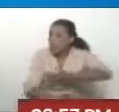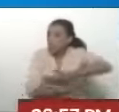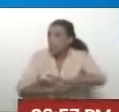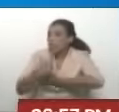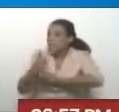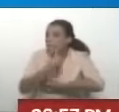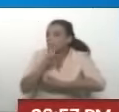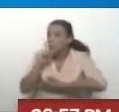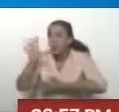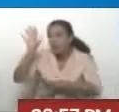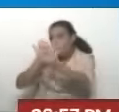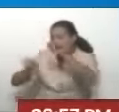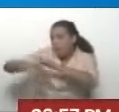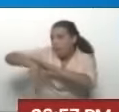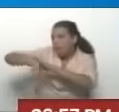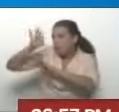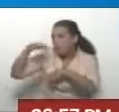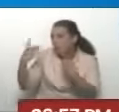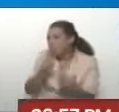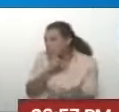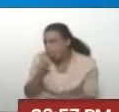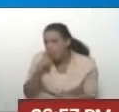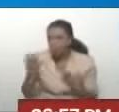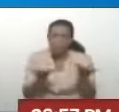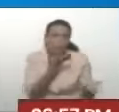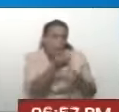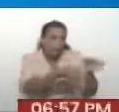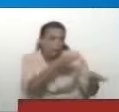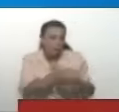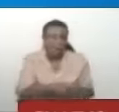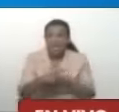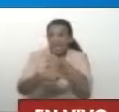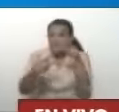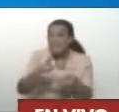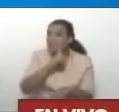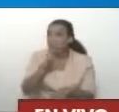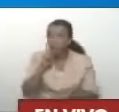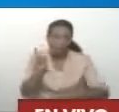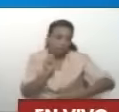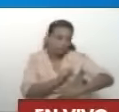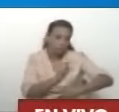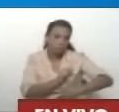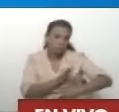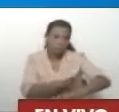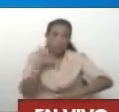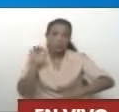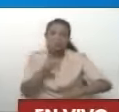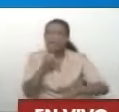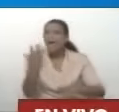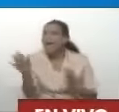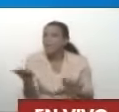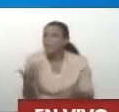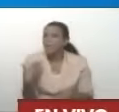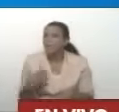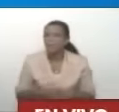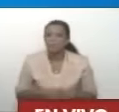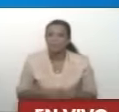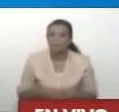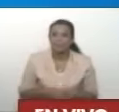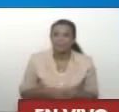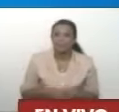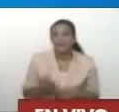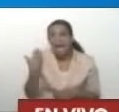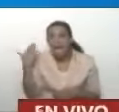tres nombres, pero después eligieron. ¿Ah? Tres nombres te tenían, mira, la saqué. ¿Qué nombres te tenían a ti? No, ya